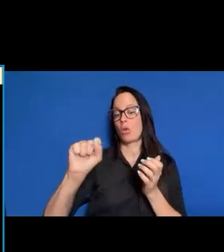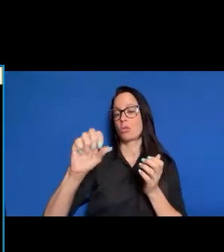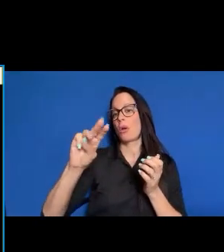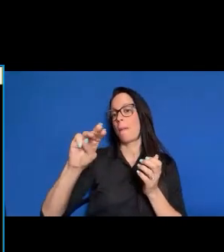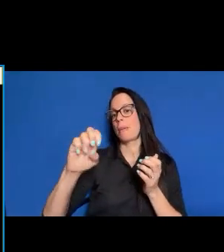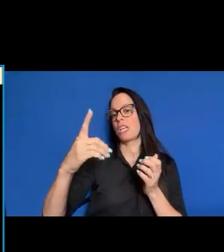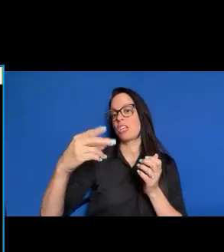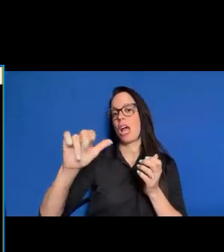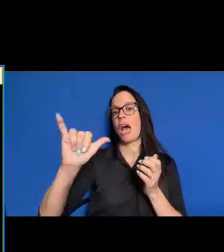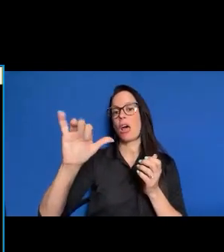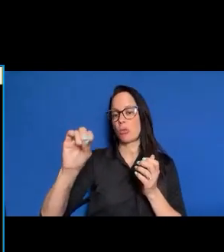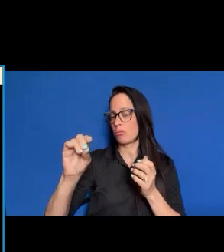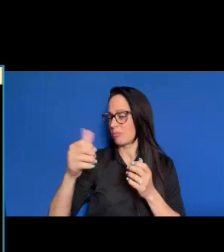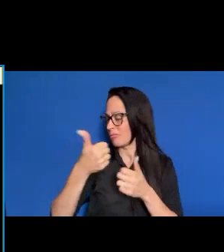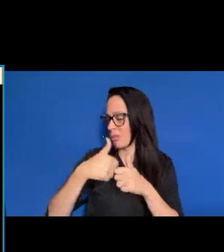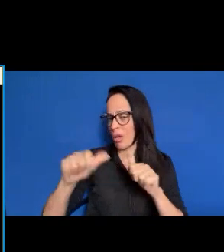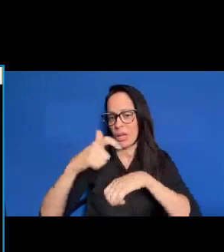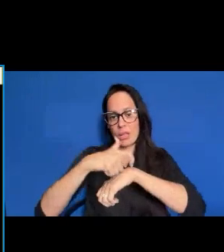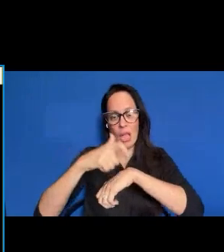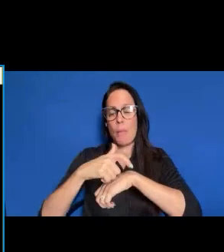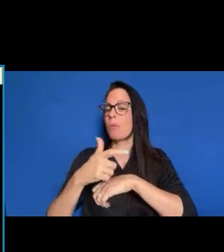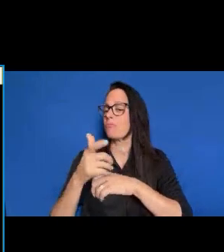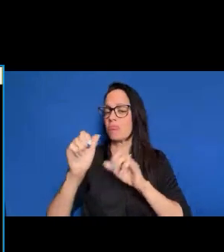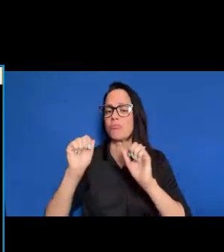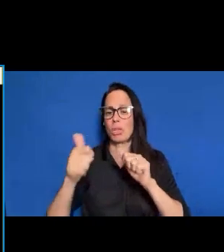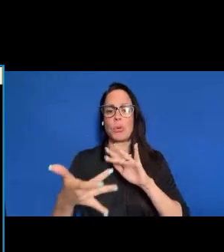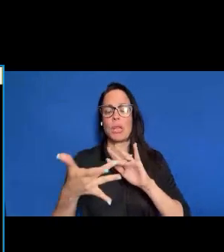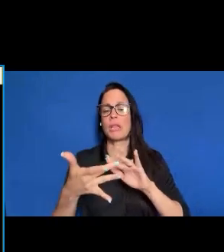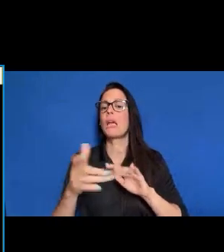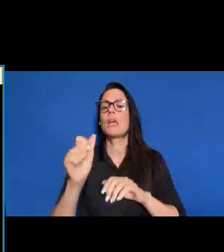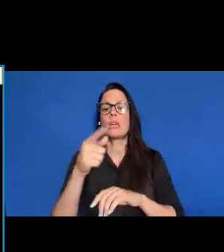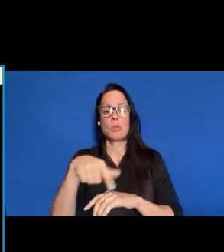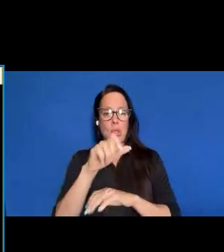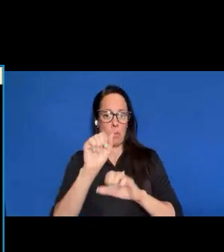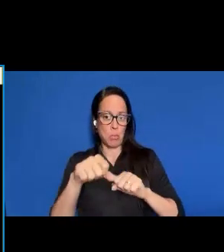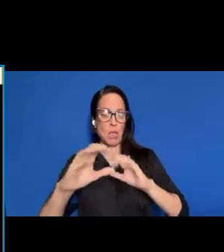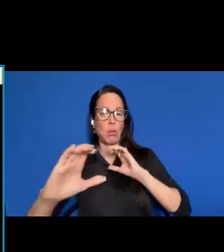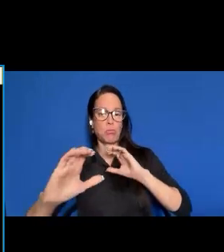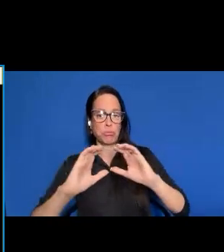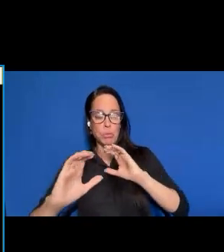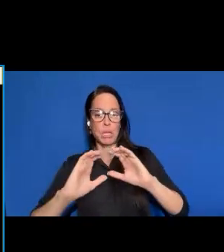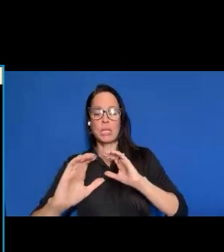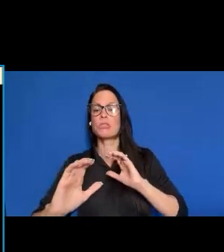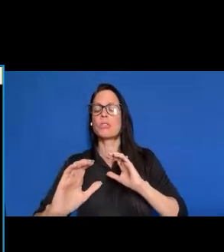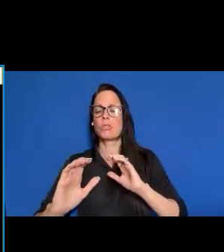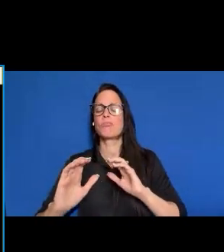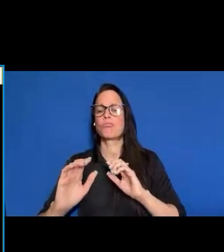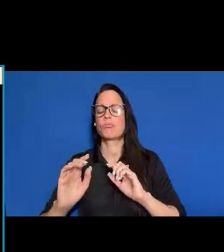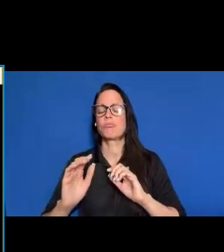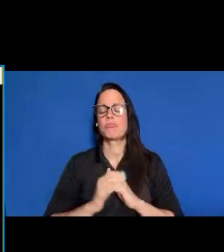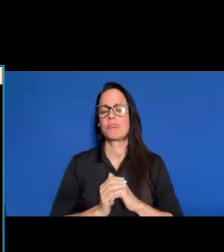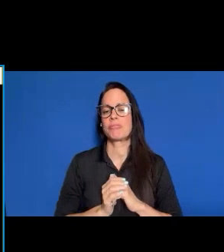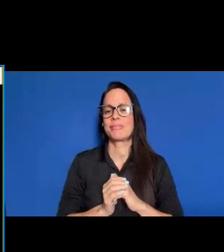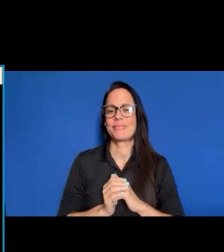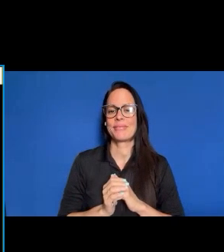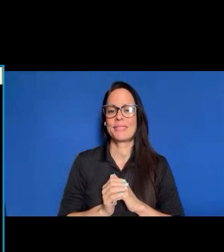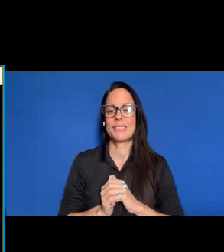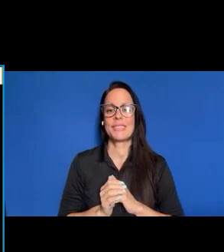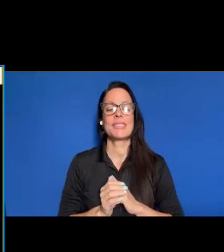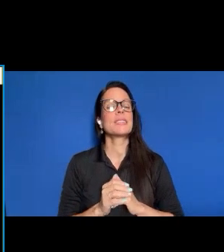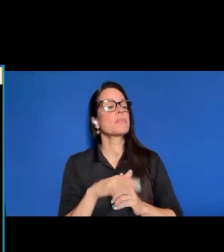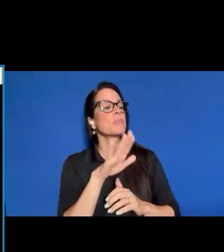les instamos a que también se mantengan, ¿verdad? Abiertos a cualquier comunicación desde los espacios hacia nosotros. Y quiero traer una